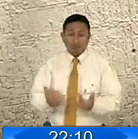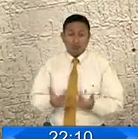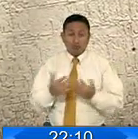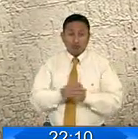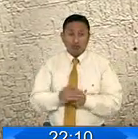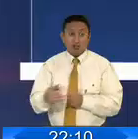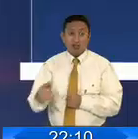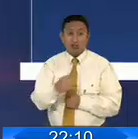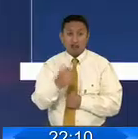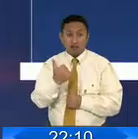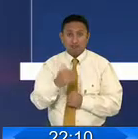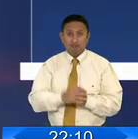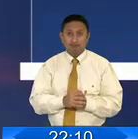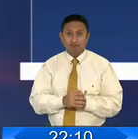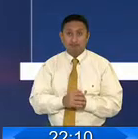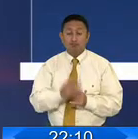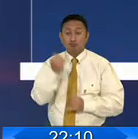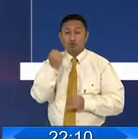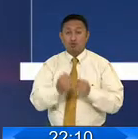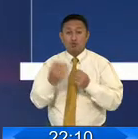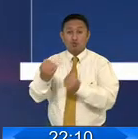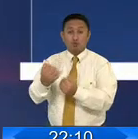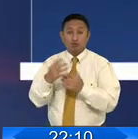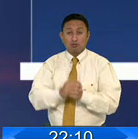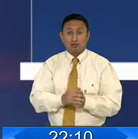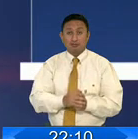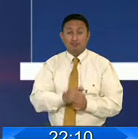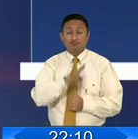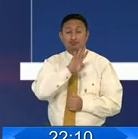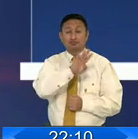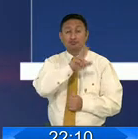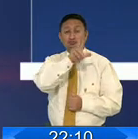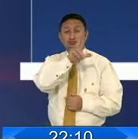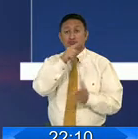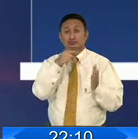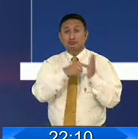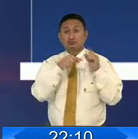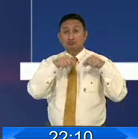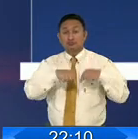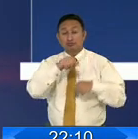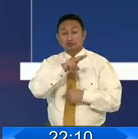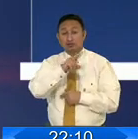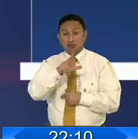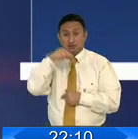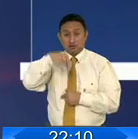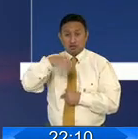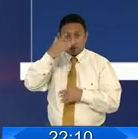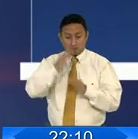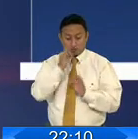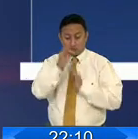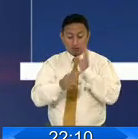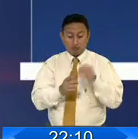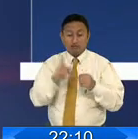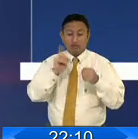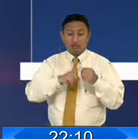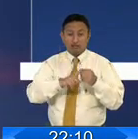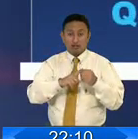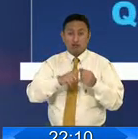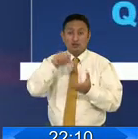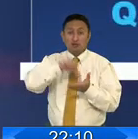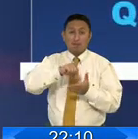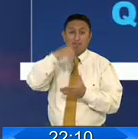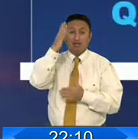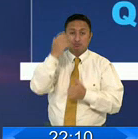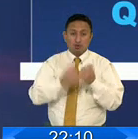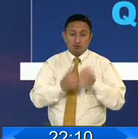le suban al piso. Según el último reporte, más de 436,000 son los contagios en el país. Y Quito sigue siendo la ciudad más